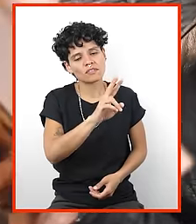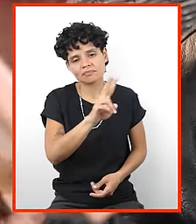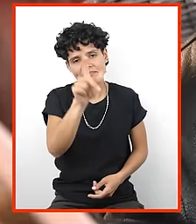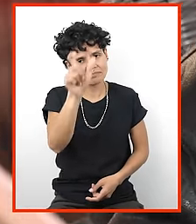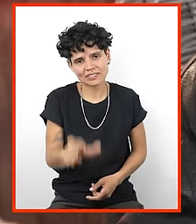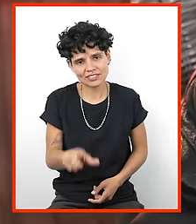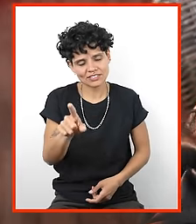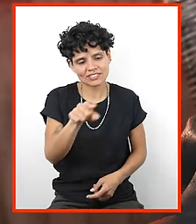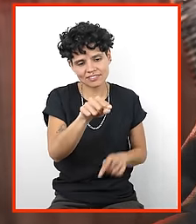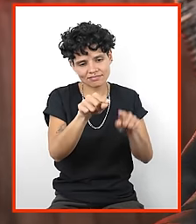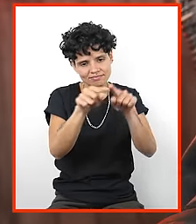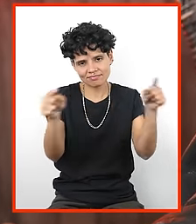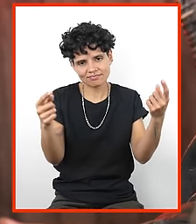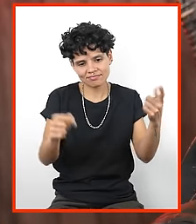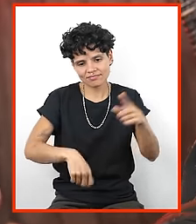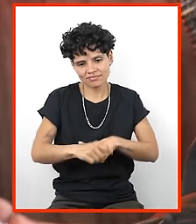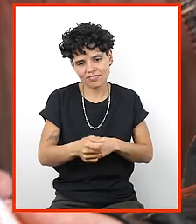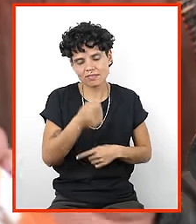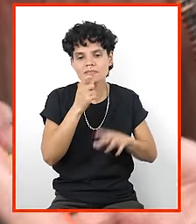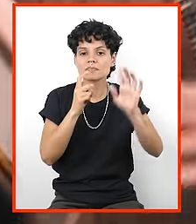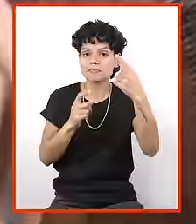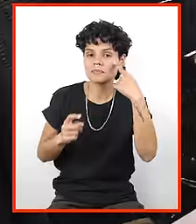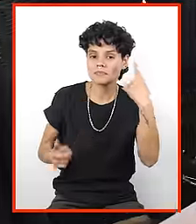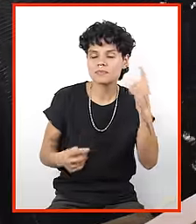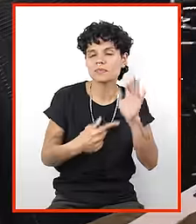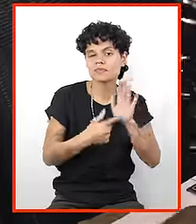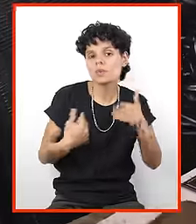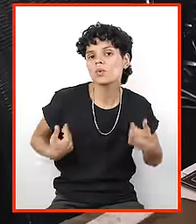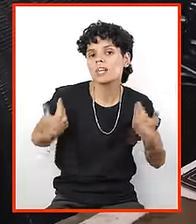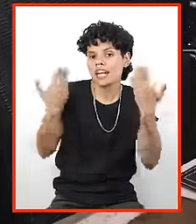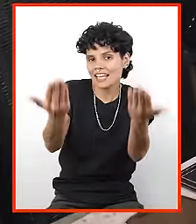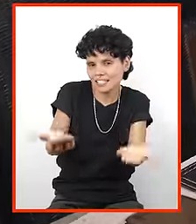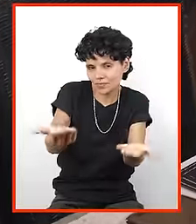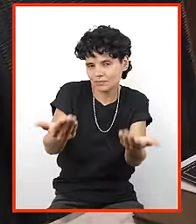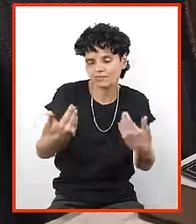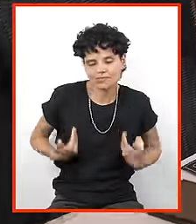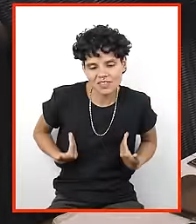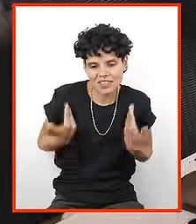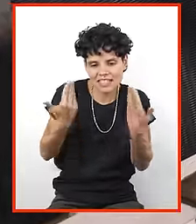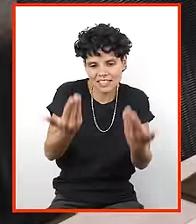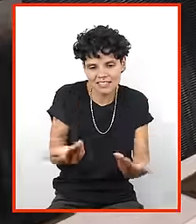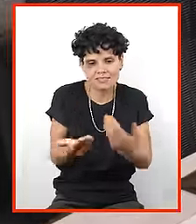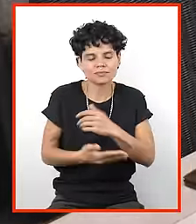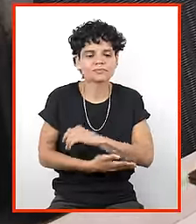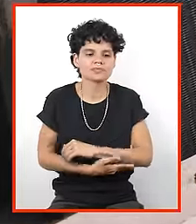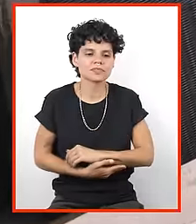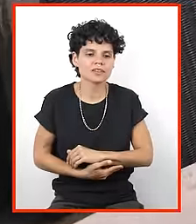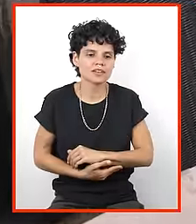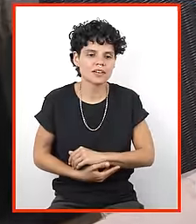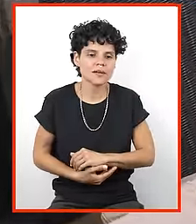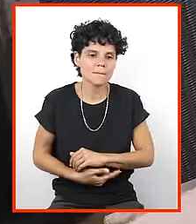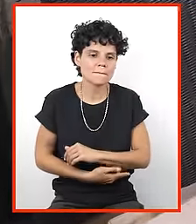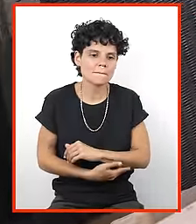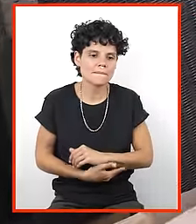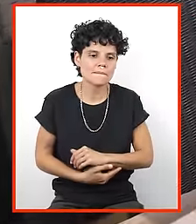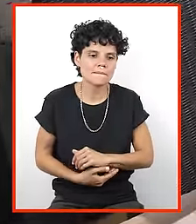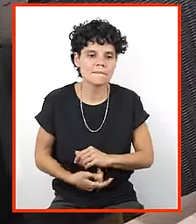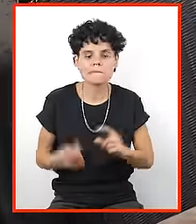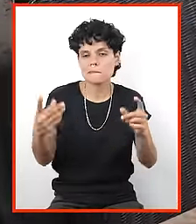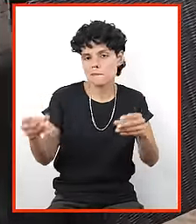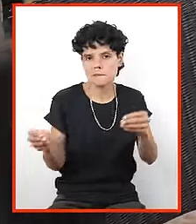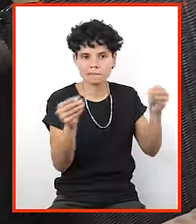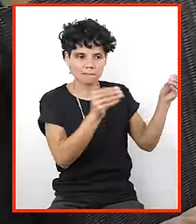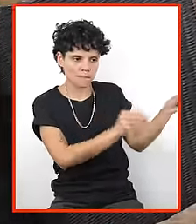muy bien, está muy bien. Oye, te tenemos regalito. Ah, ¿de verdad? Un regalito para ti. Si lo dejas acá, ¿qué es?